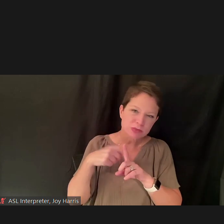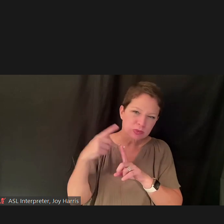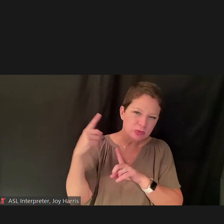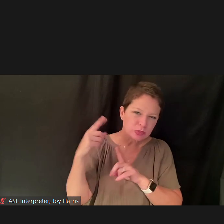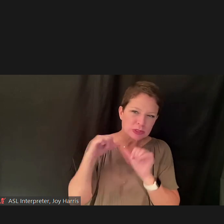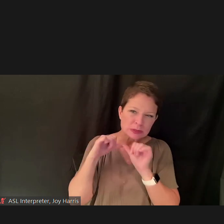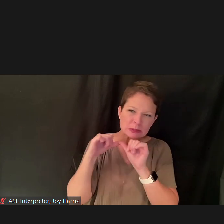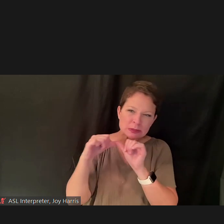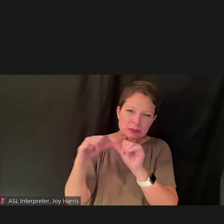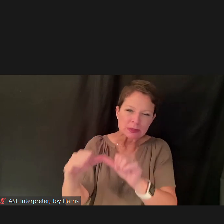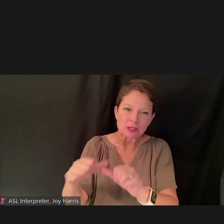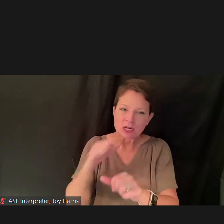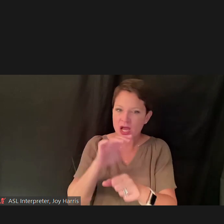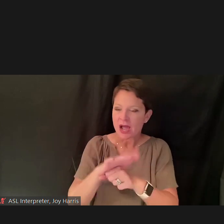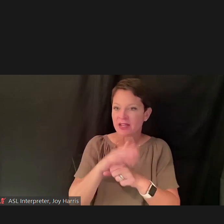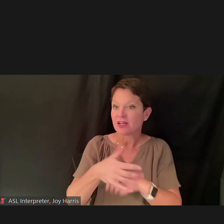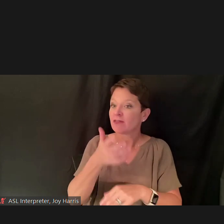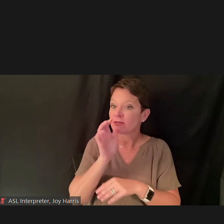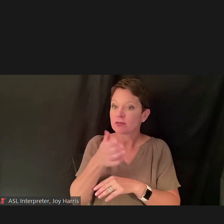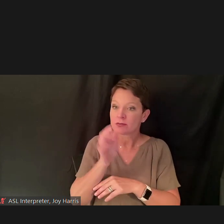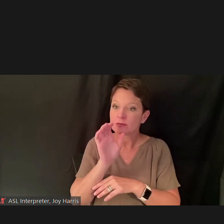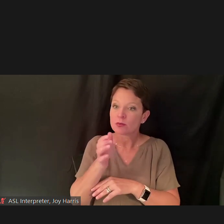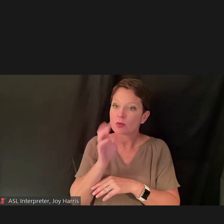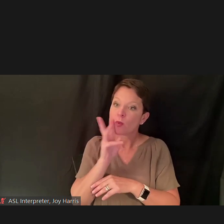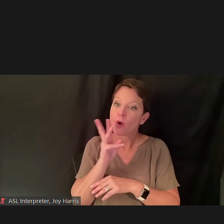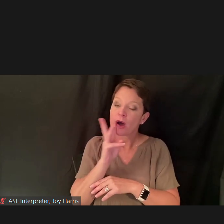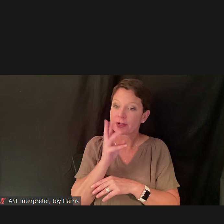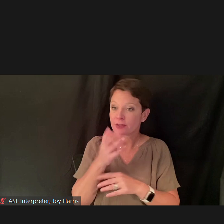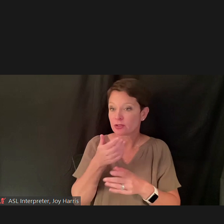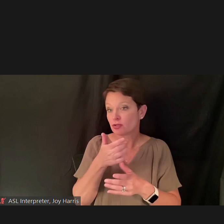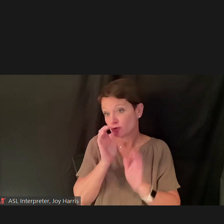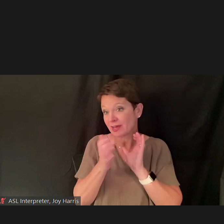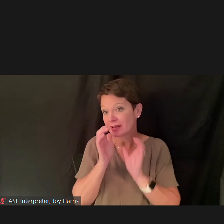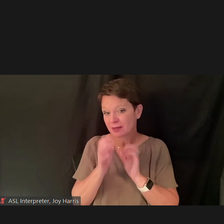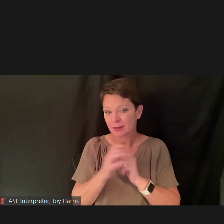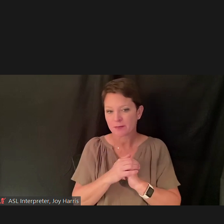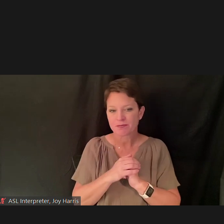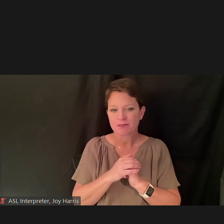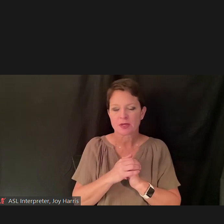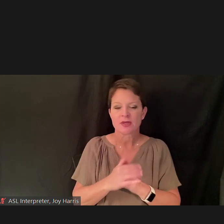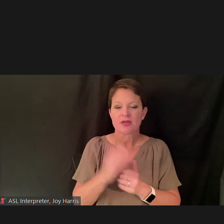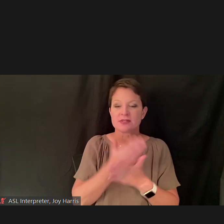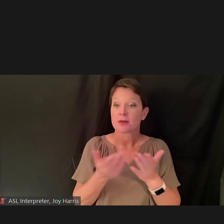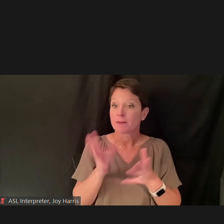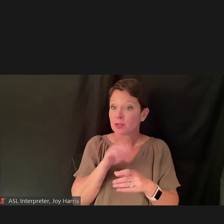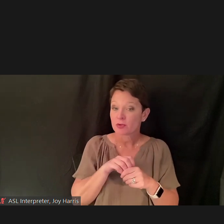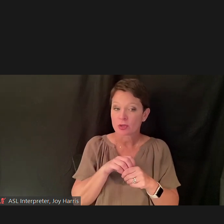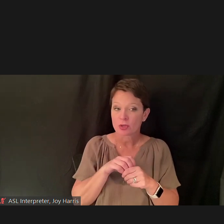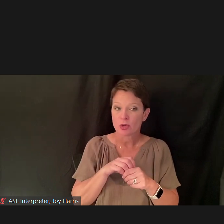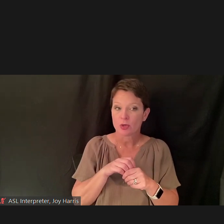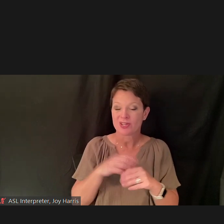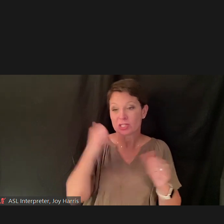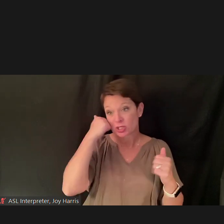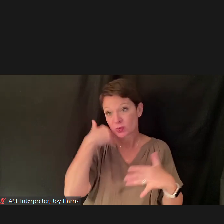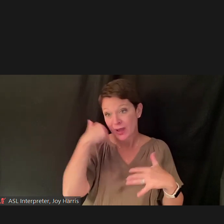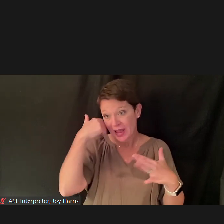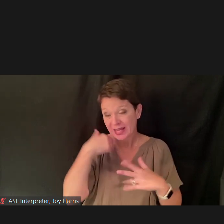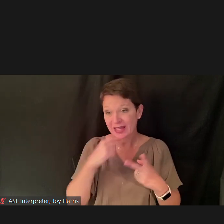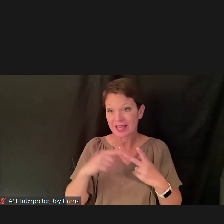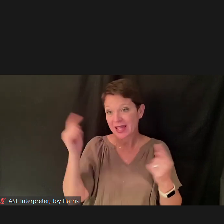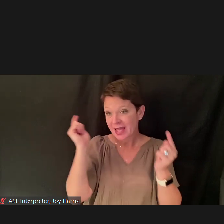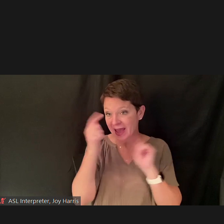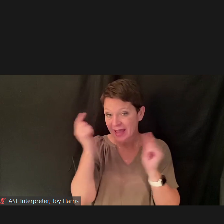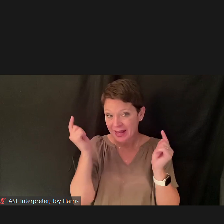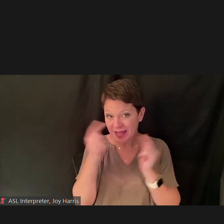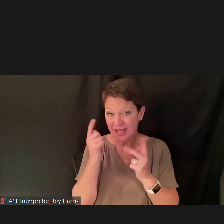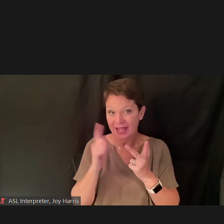Esto pasa con muy altas temperaturas o cuando no se toma suficiente agua. Esto